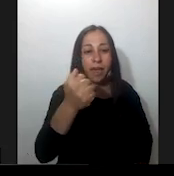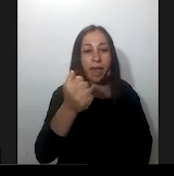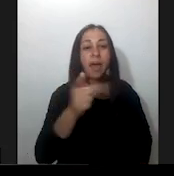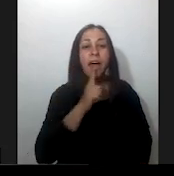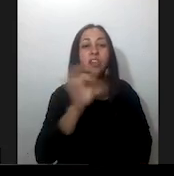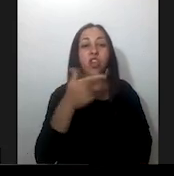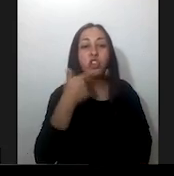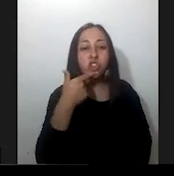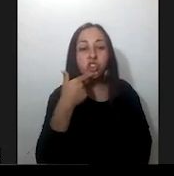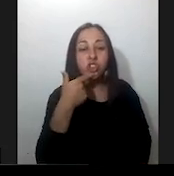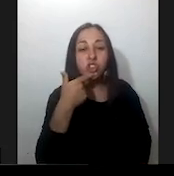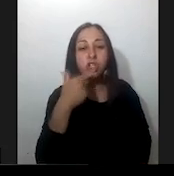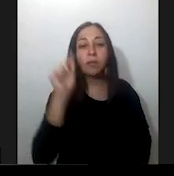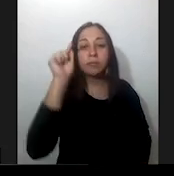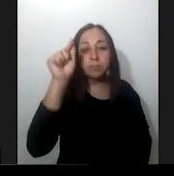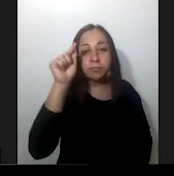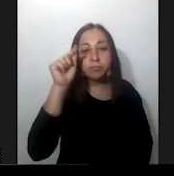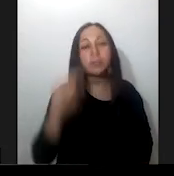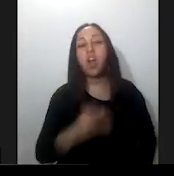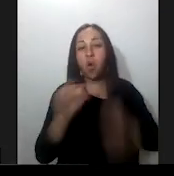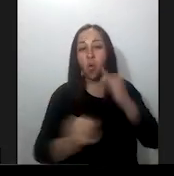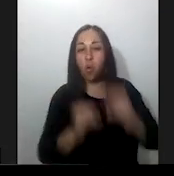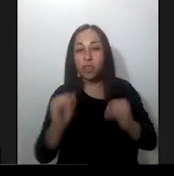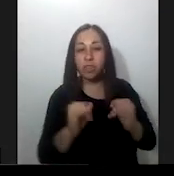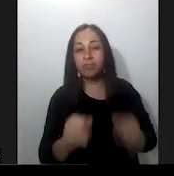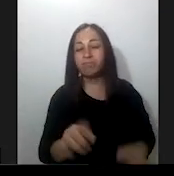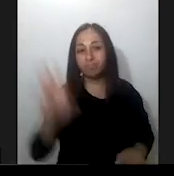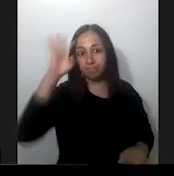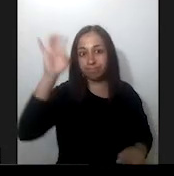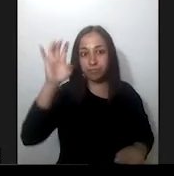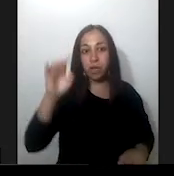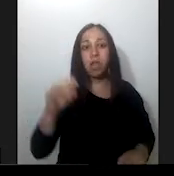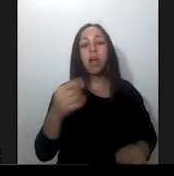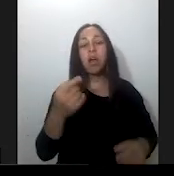datos, chicos, esto les cuento un poco como para que lo tengan en mente.